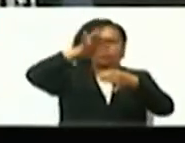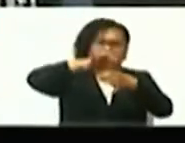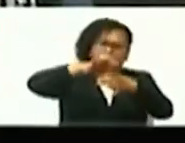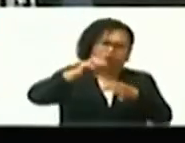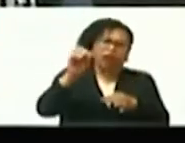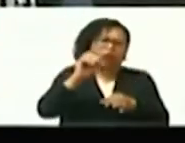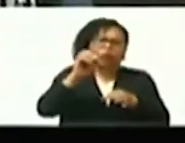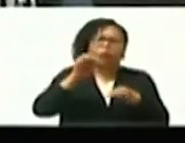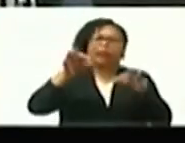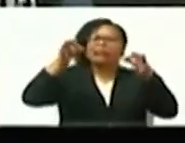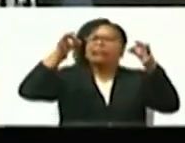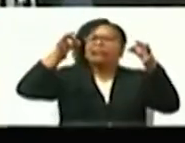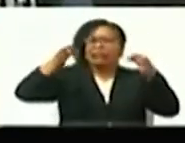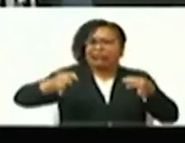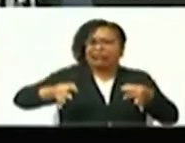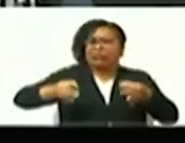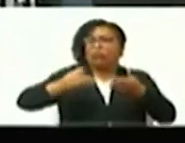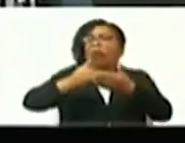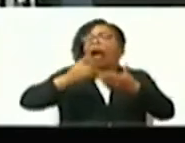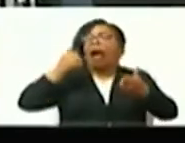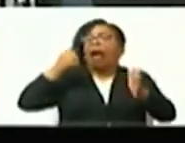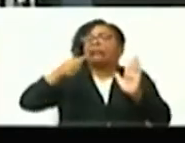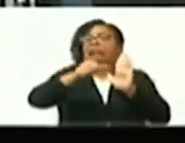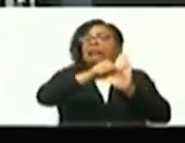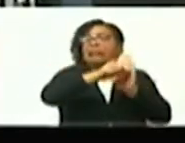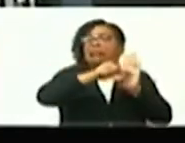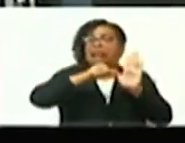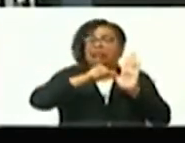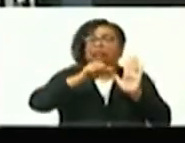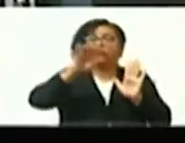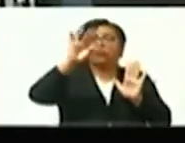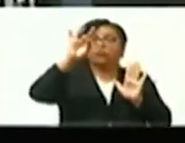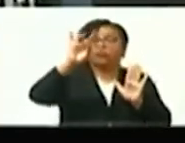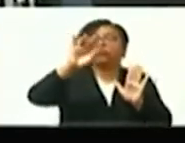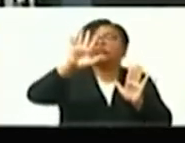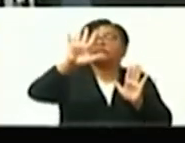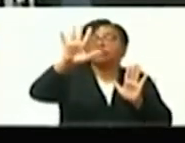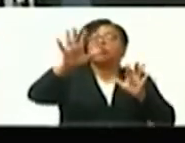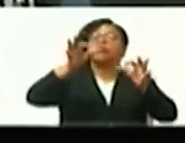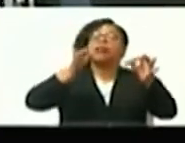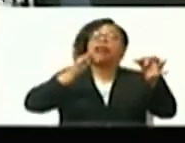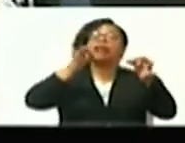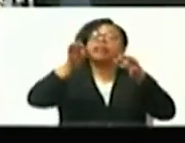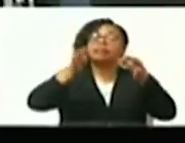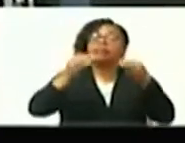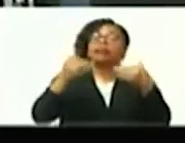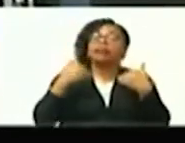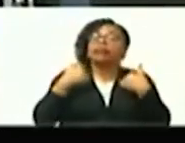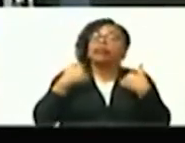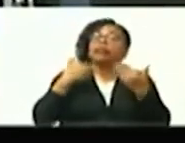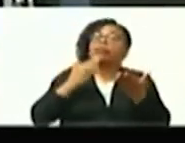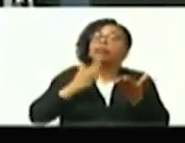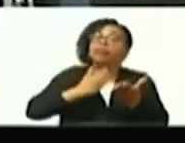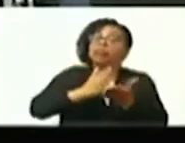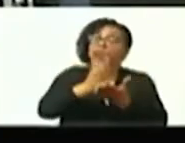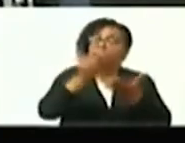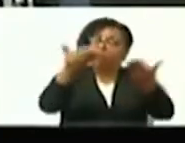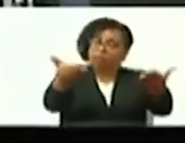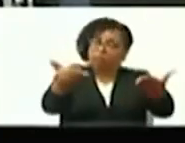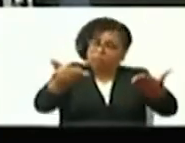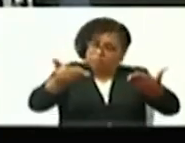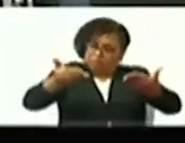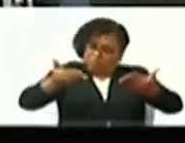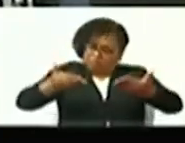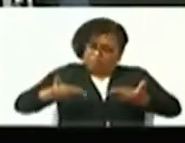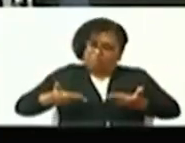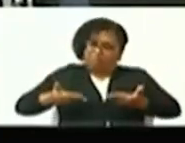cuestión, el artículo 85 del reglamento nos dice que nosotros tenemos el derecho de recibir la documentación para el debate